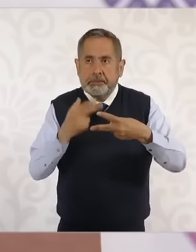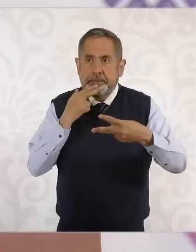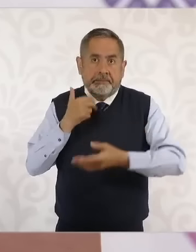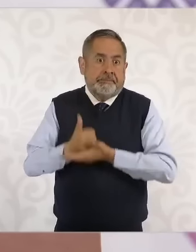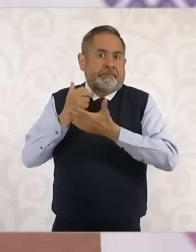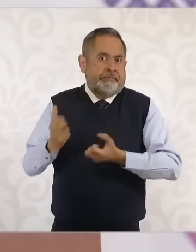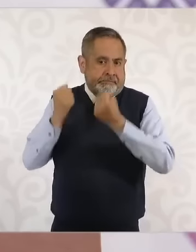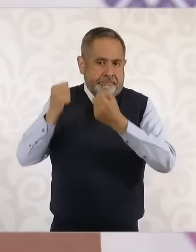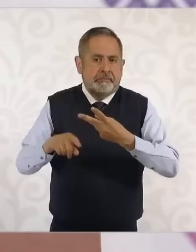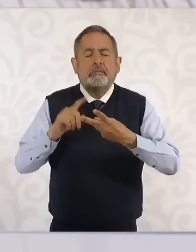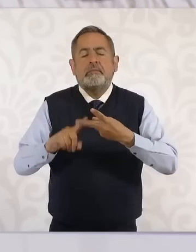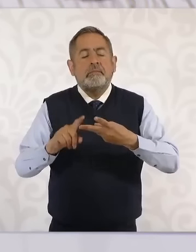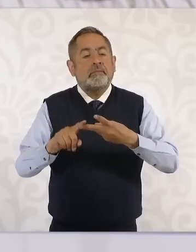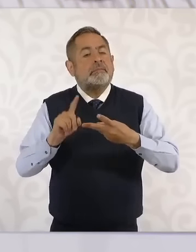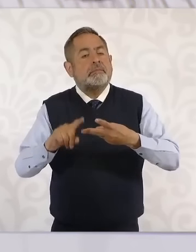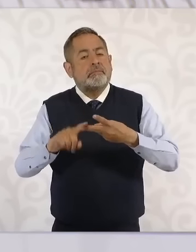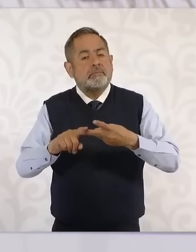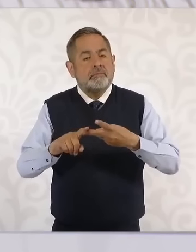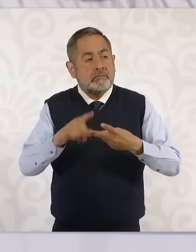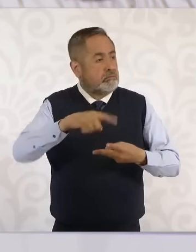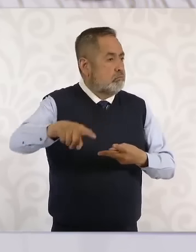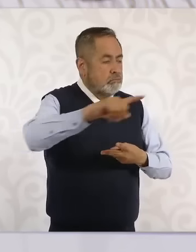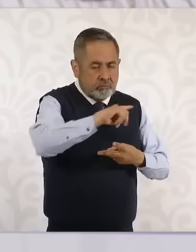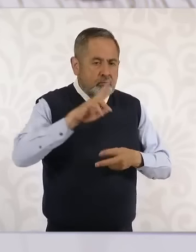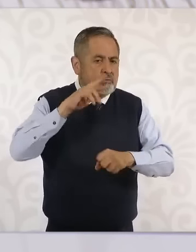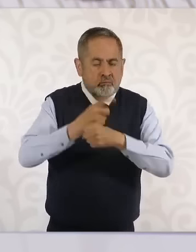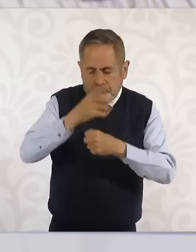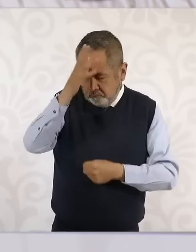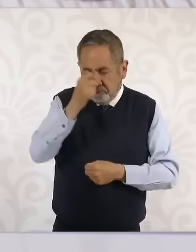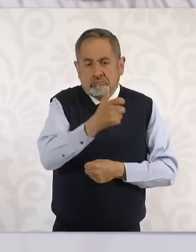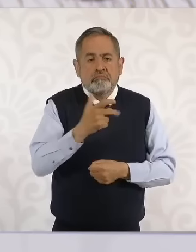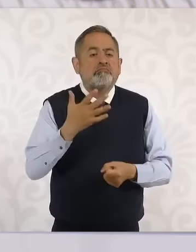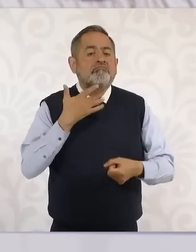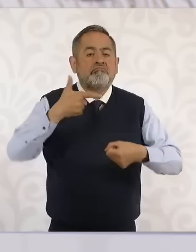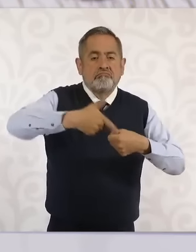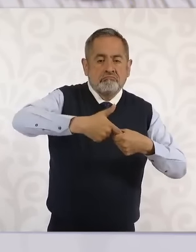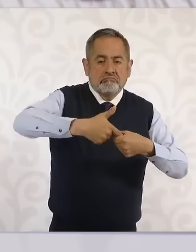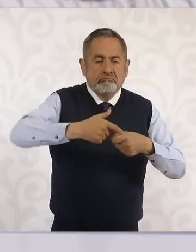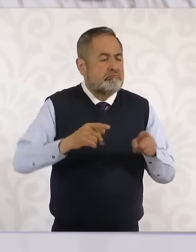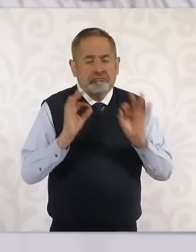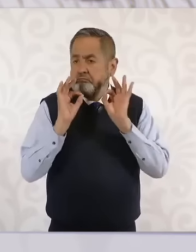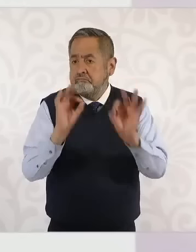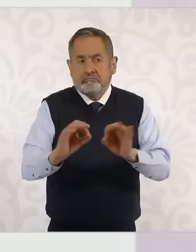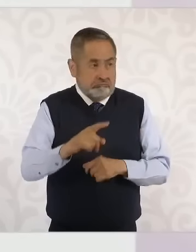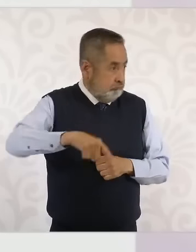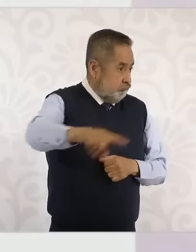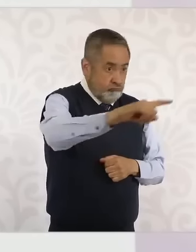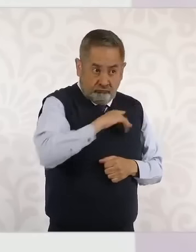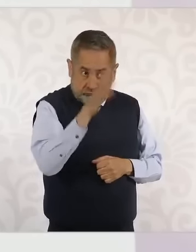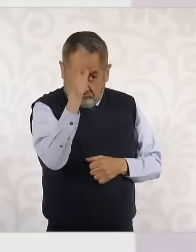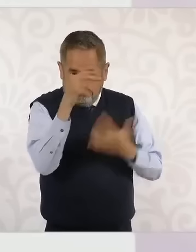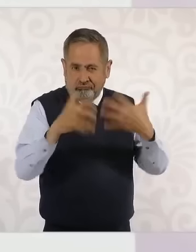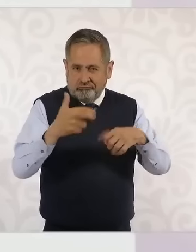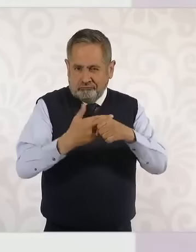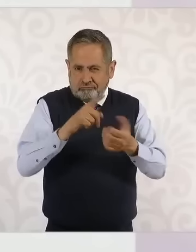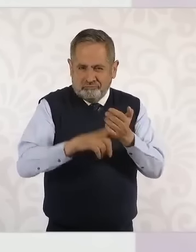ayudado mucho es el acuerdo también voluntario para las gasolinas. El acuerdo que hicimos con todos los gasolineros